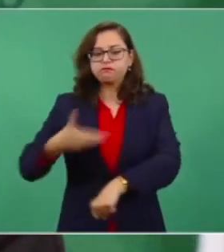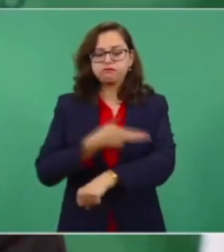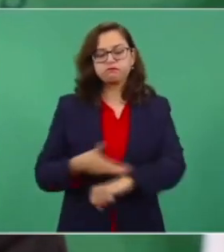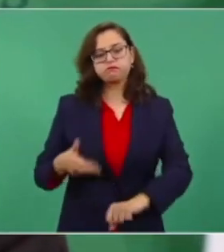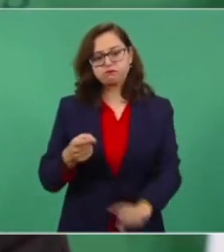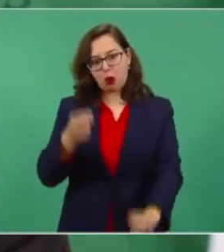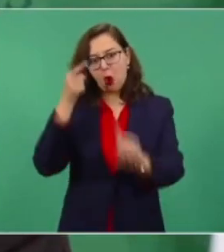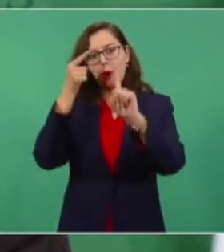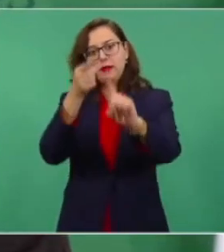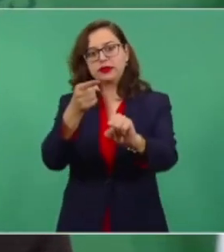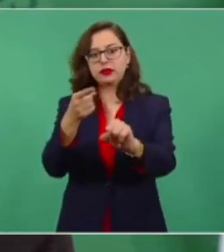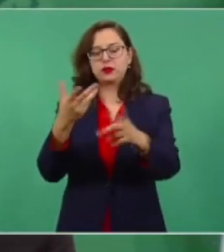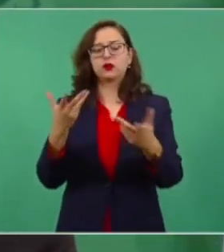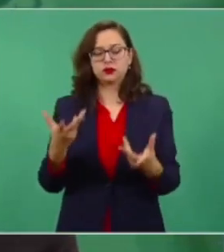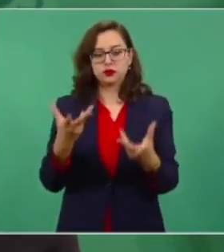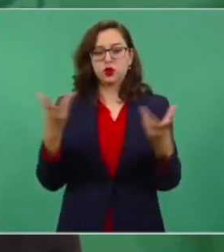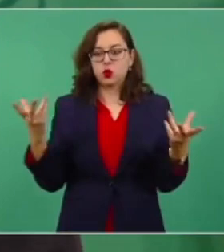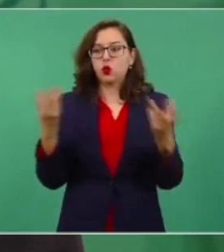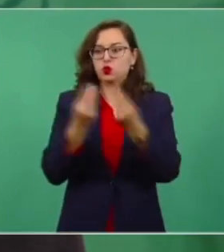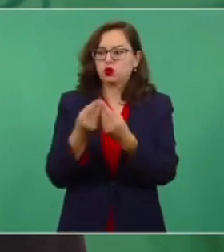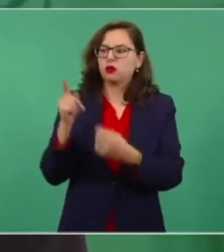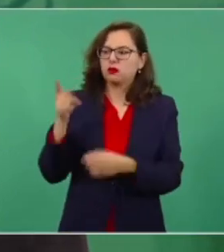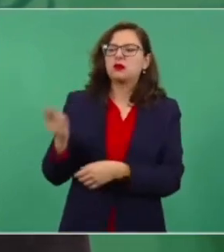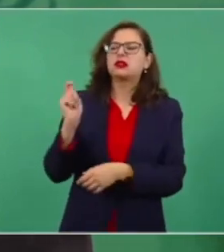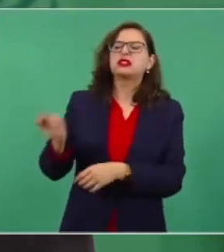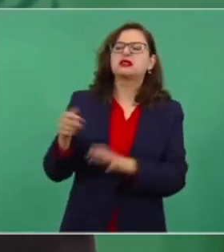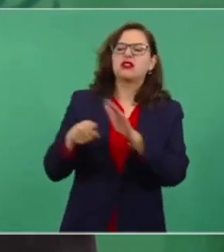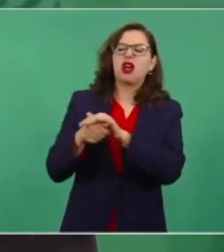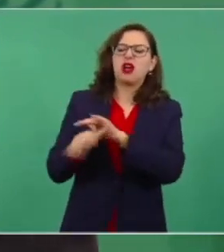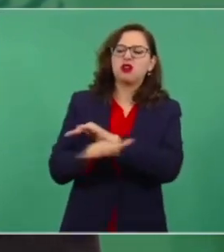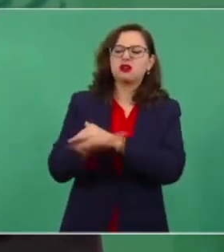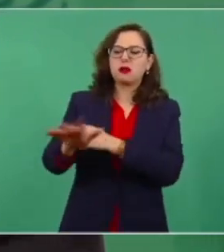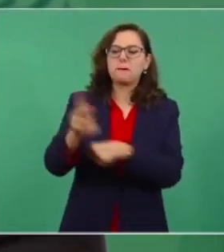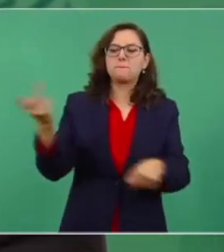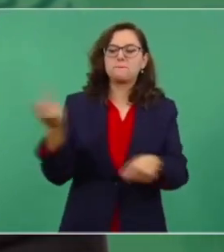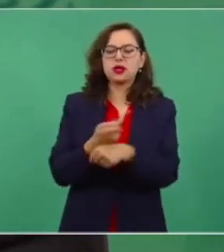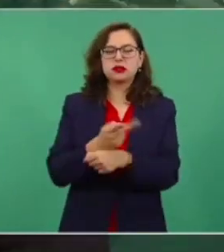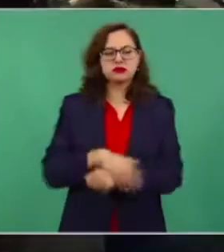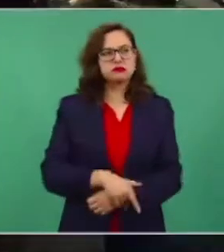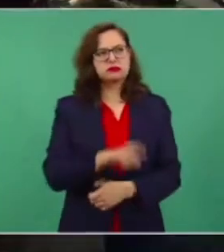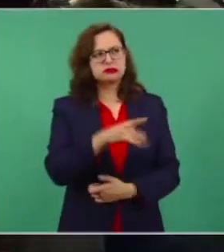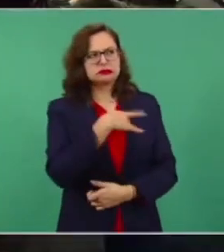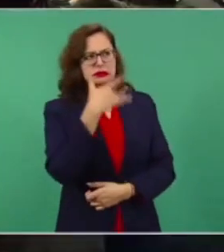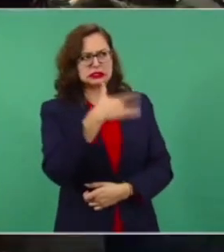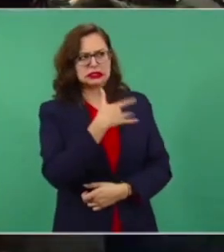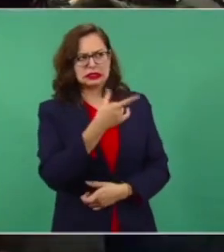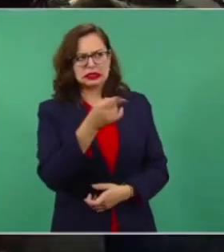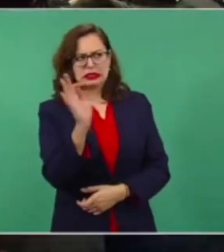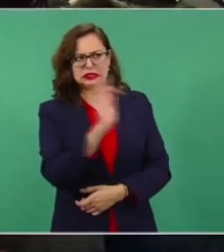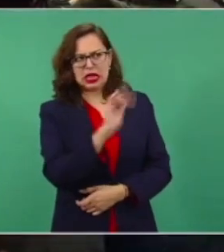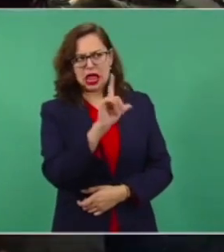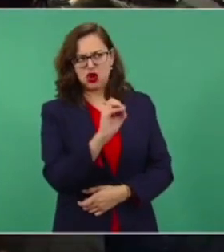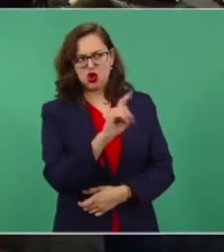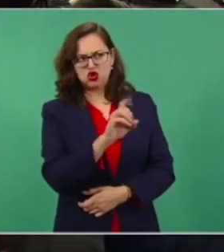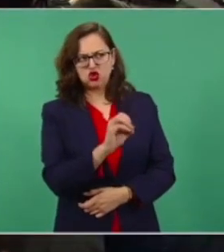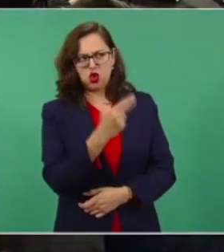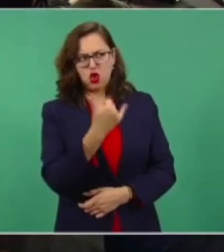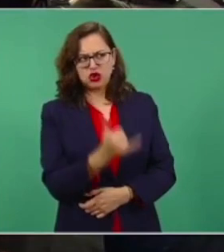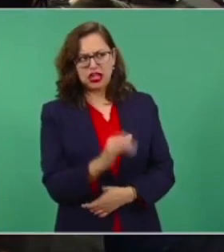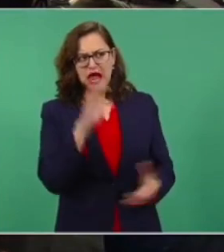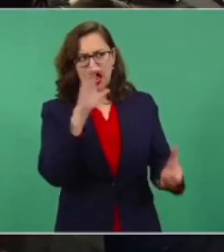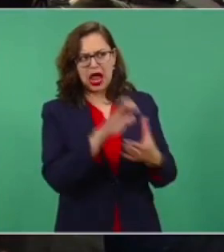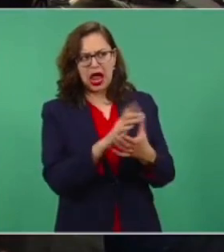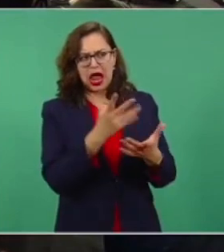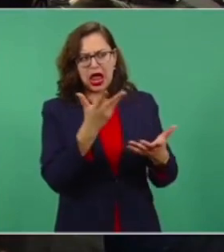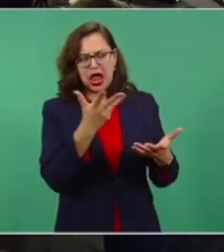para que se aclare lo que sucedió. ¿Confía en que no haya un pacto? ¿Mande? ¿Confía que no haya un pacto de